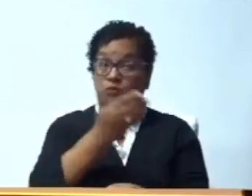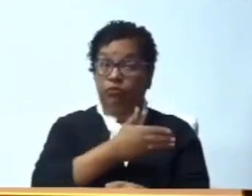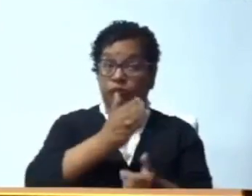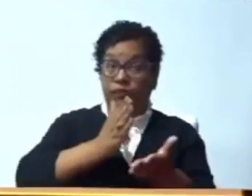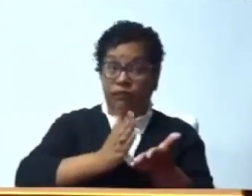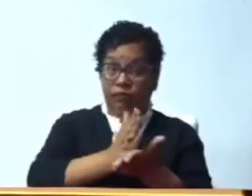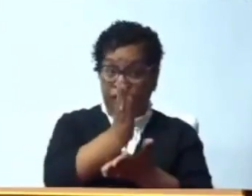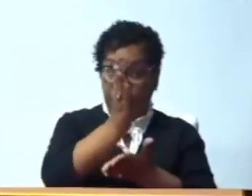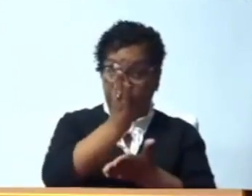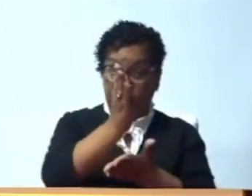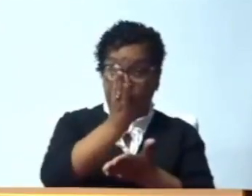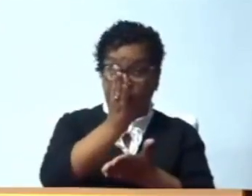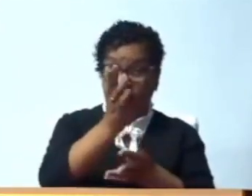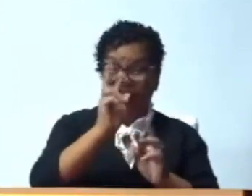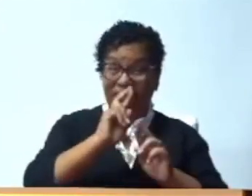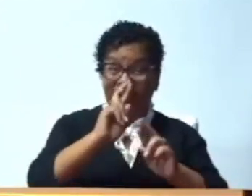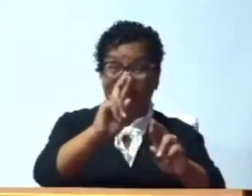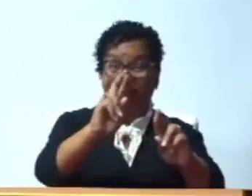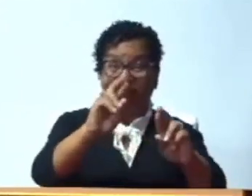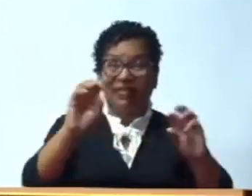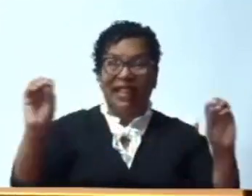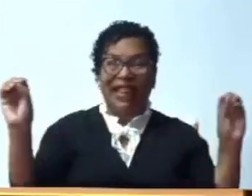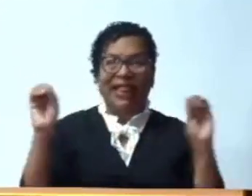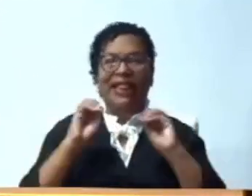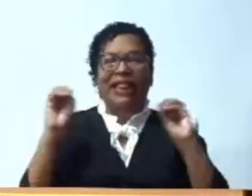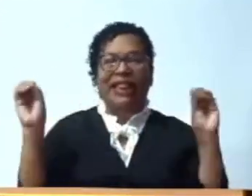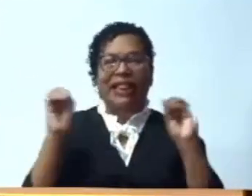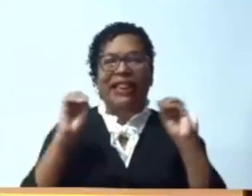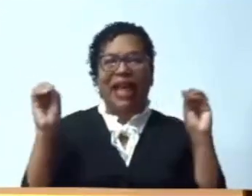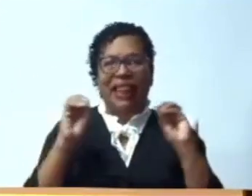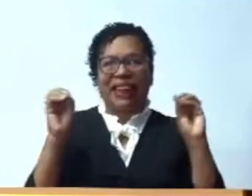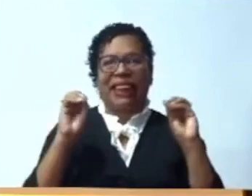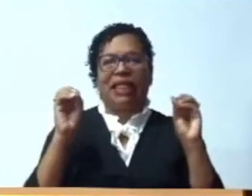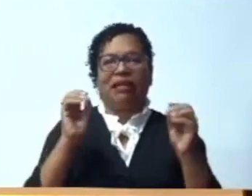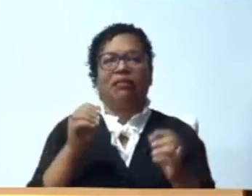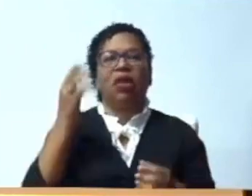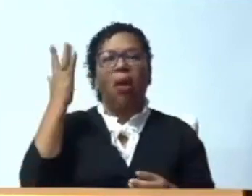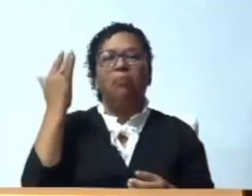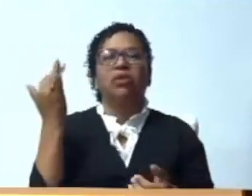irrumpieron violentaron y lanzaron bombas lacrimógenas